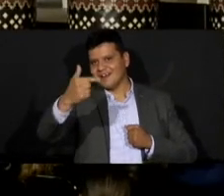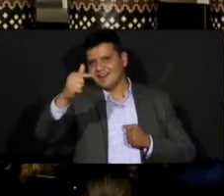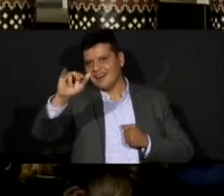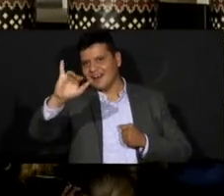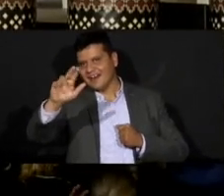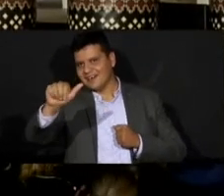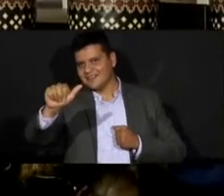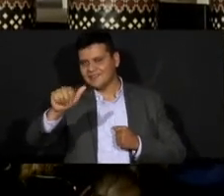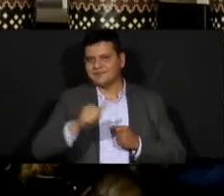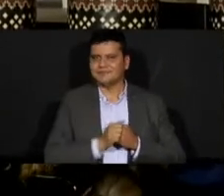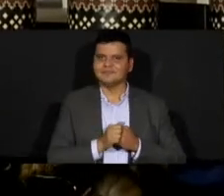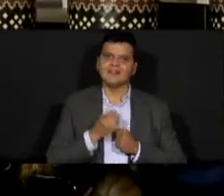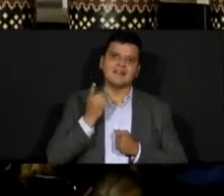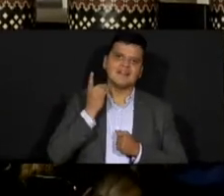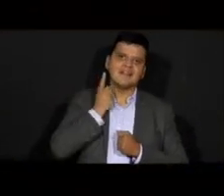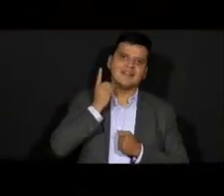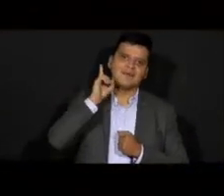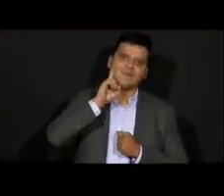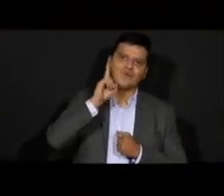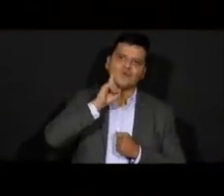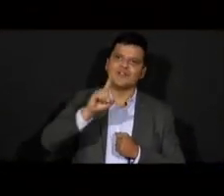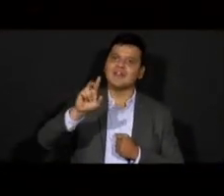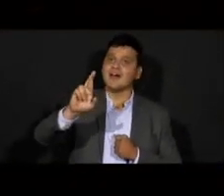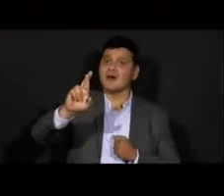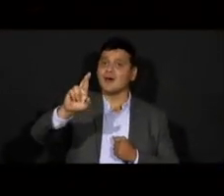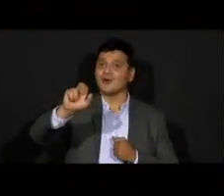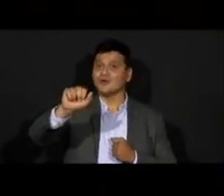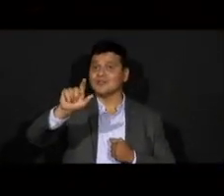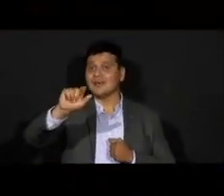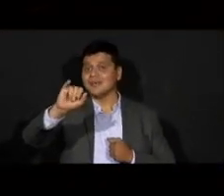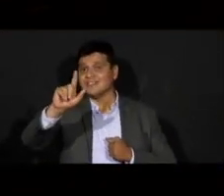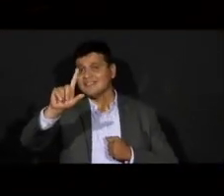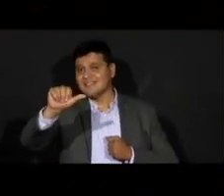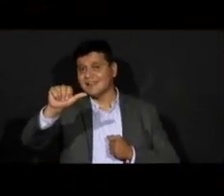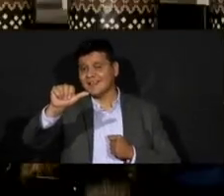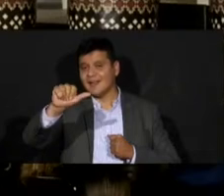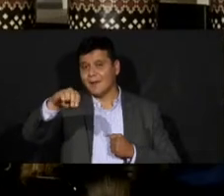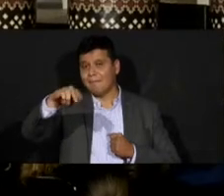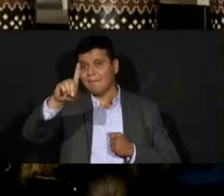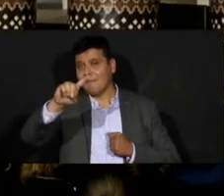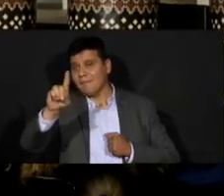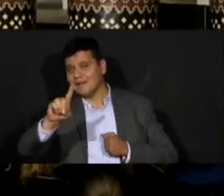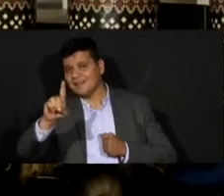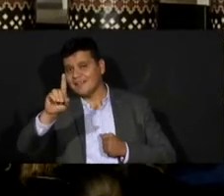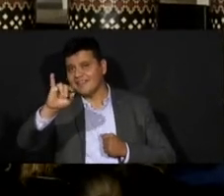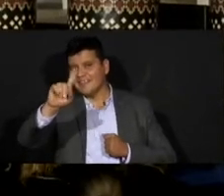Gracias. Diputada Rosa Isela Martínez Díaz.